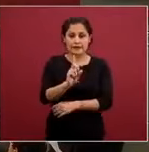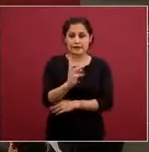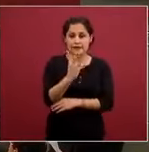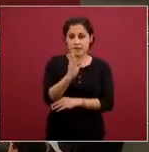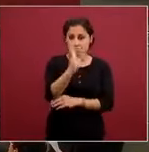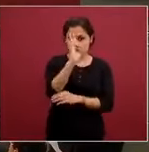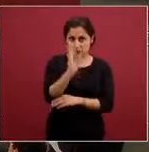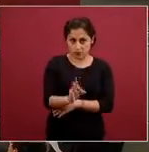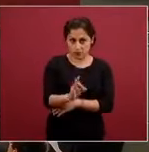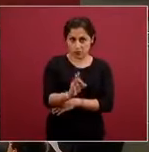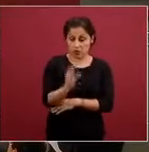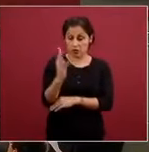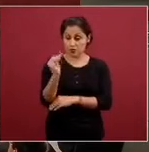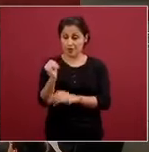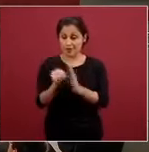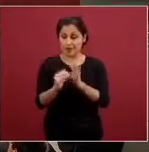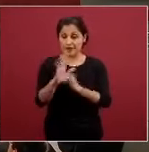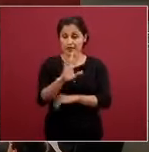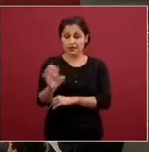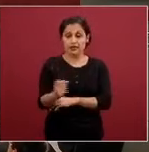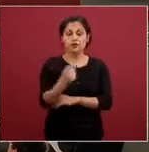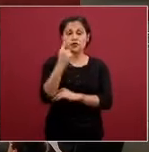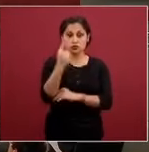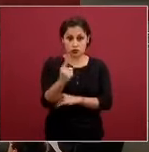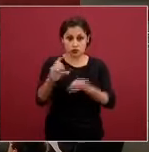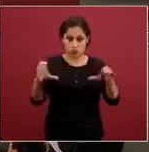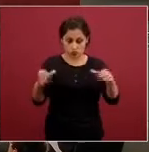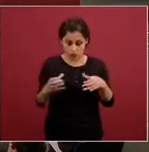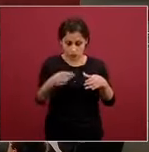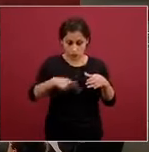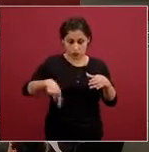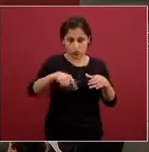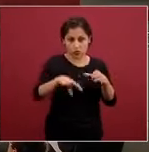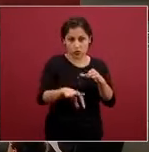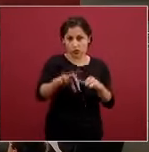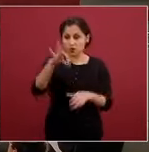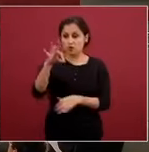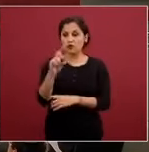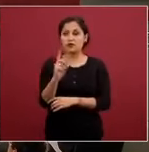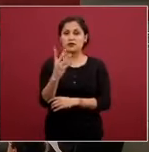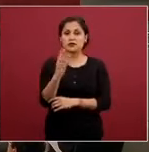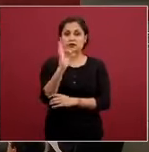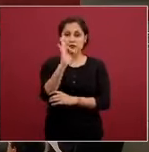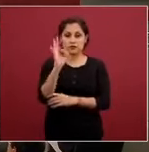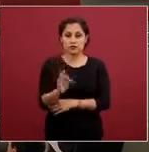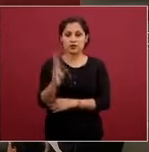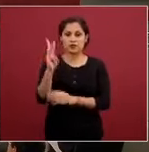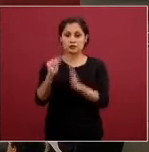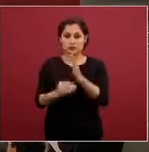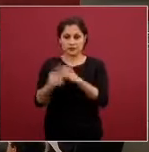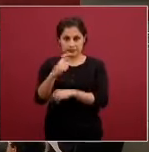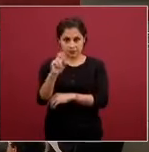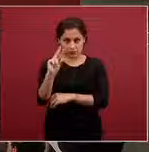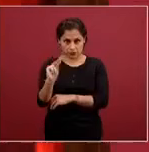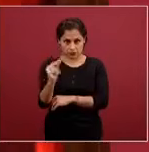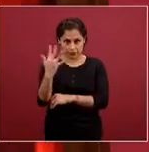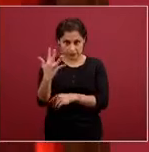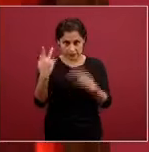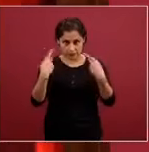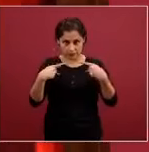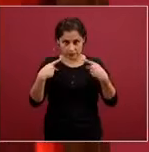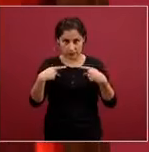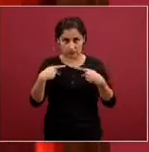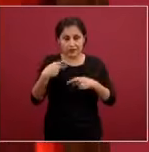34% de esos 9.501, que representan 3.185 casos confirmados, son precisamente los que